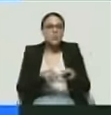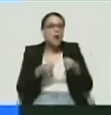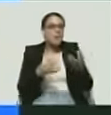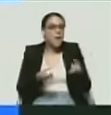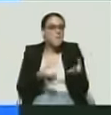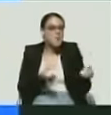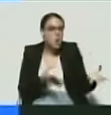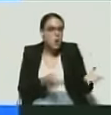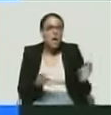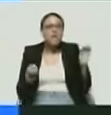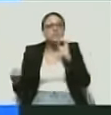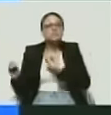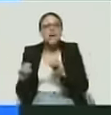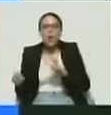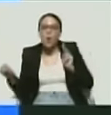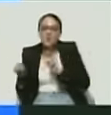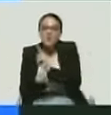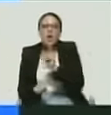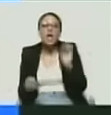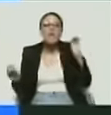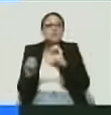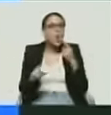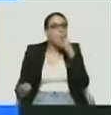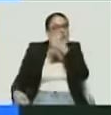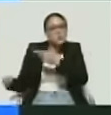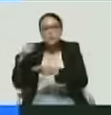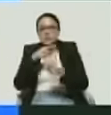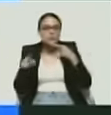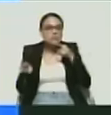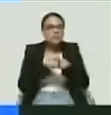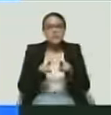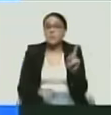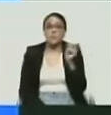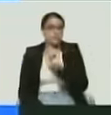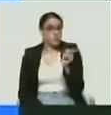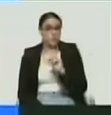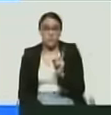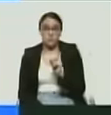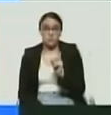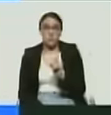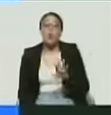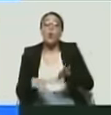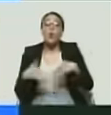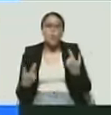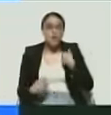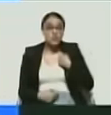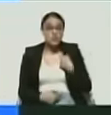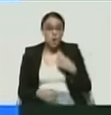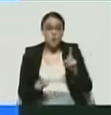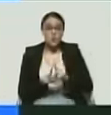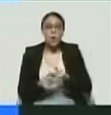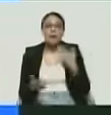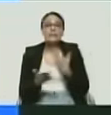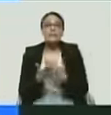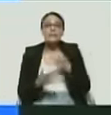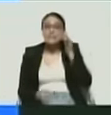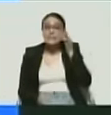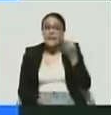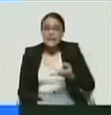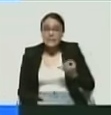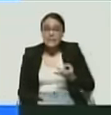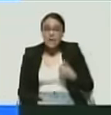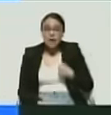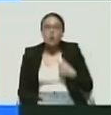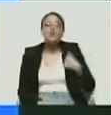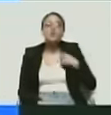punta de lanza de la zozobra y la violencia. No, en este caso tiene que votar en ese centro de votación, porque ¿quién quita y